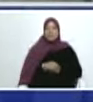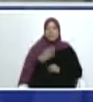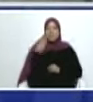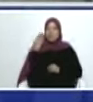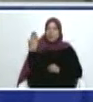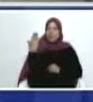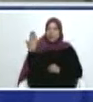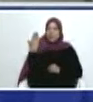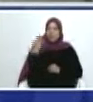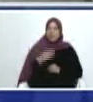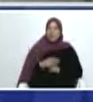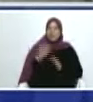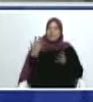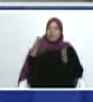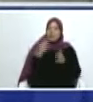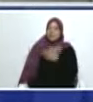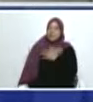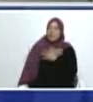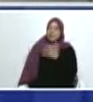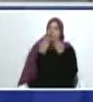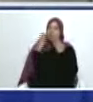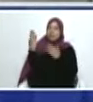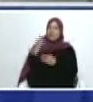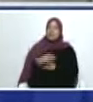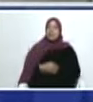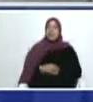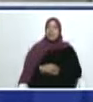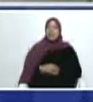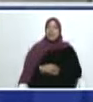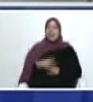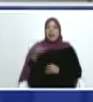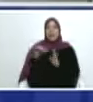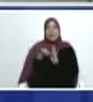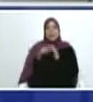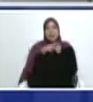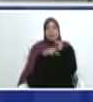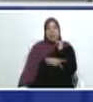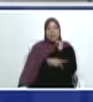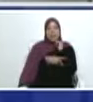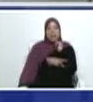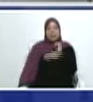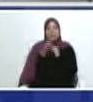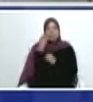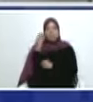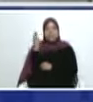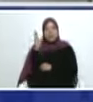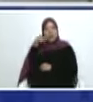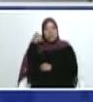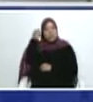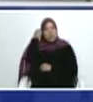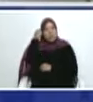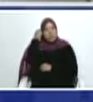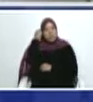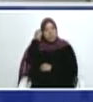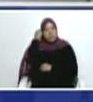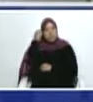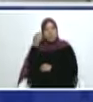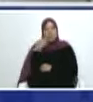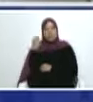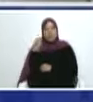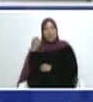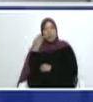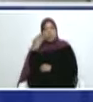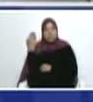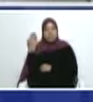Rodríguez Gómez en el Parque del Este, conocido por nuestra generación como Parque del